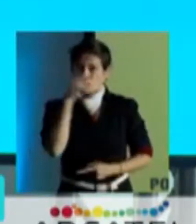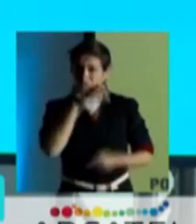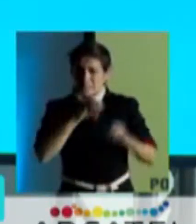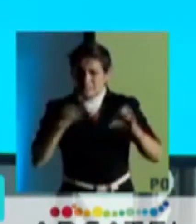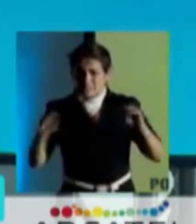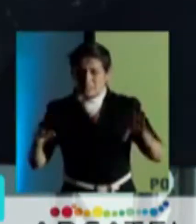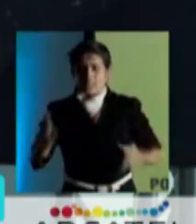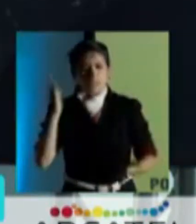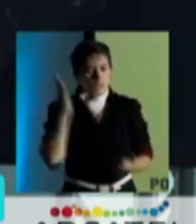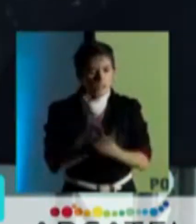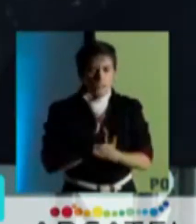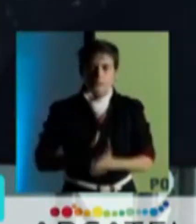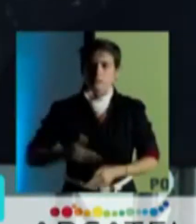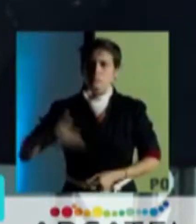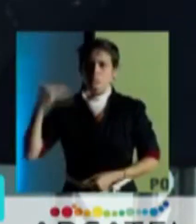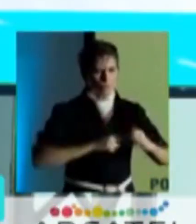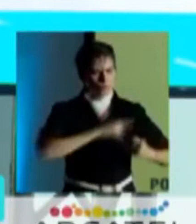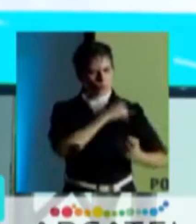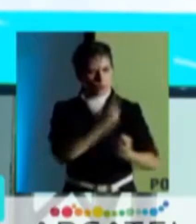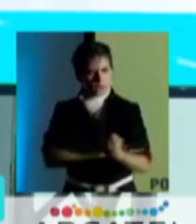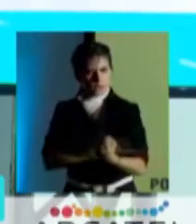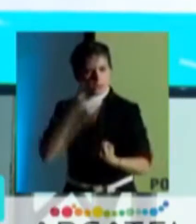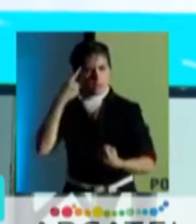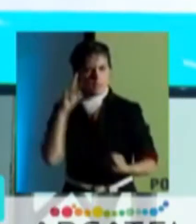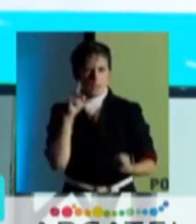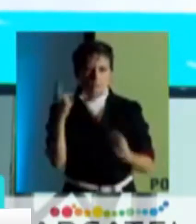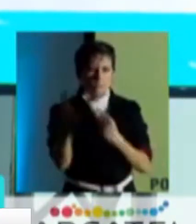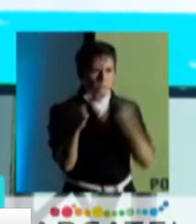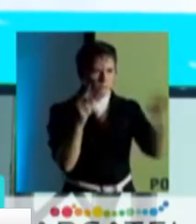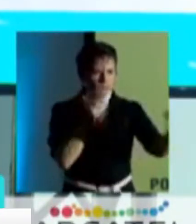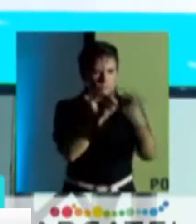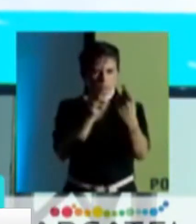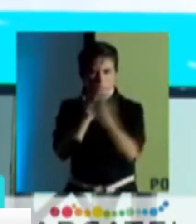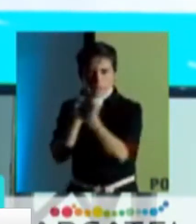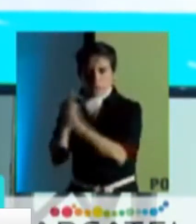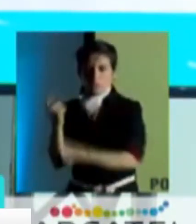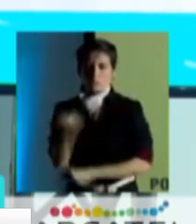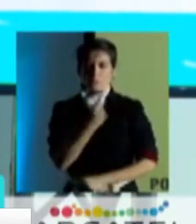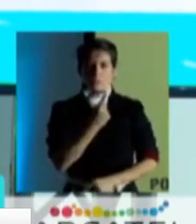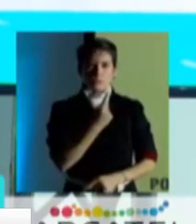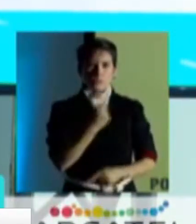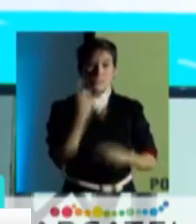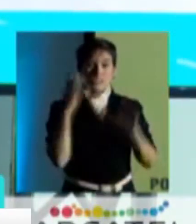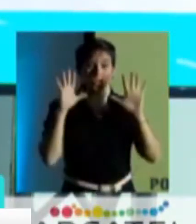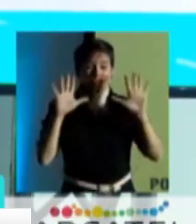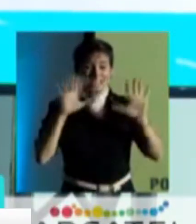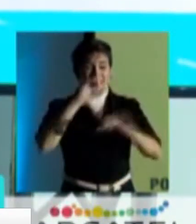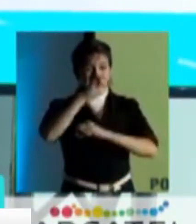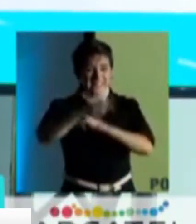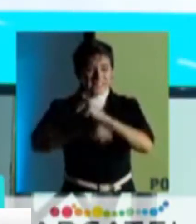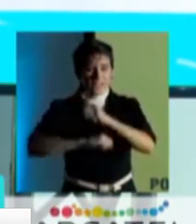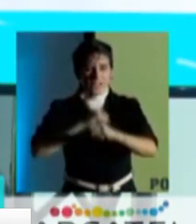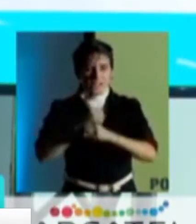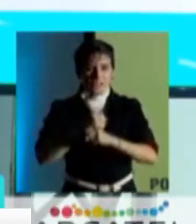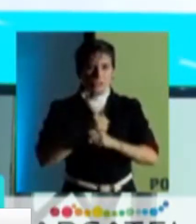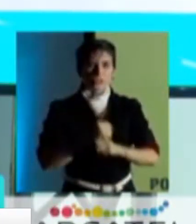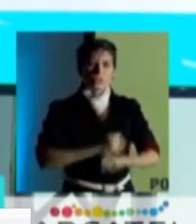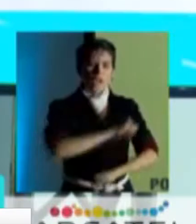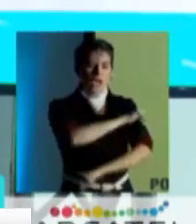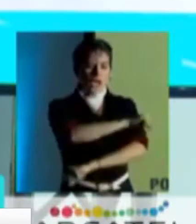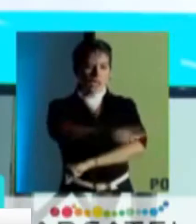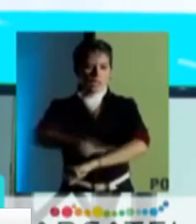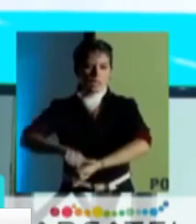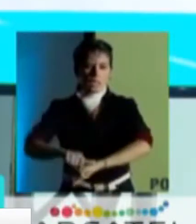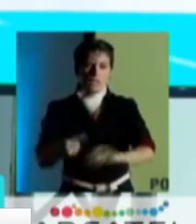apoyarnos preferentemente por ello en estos 10 años marcatel ha demostrado fehacientemente recientemente el